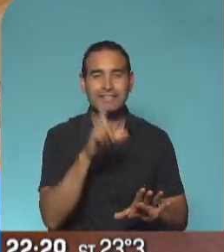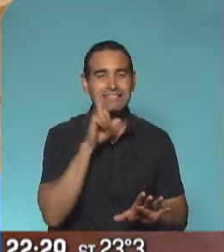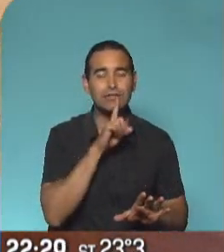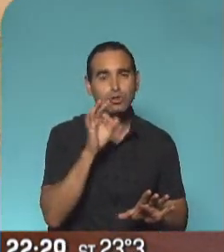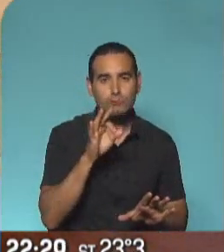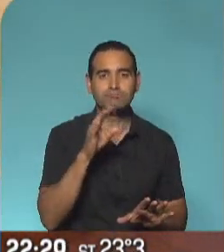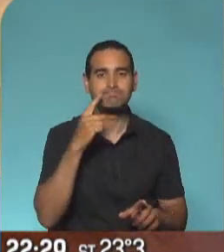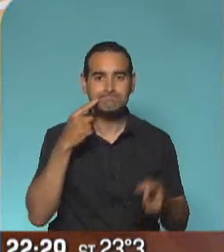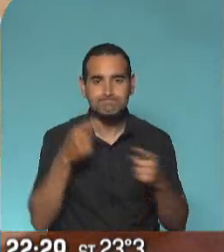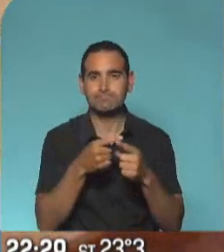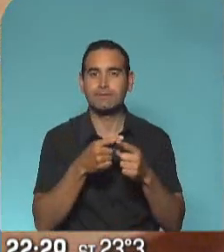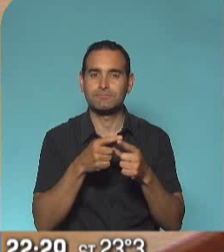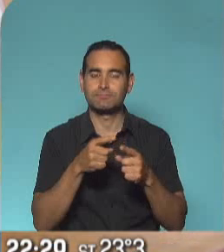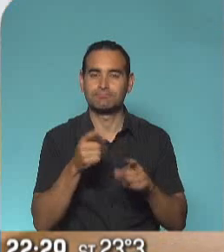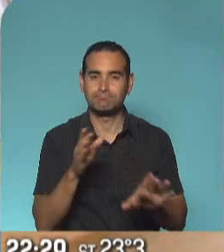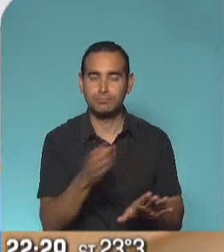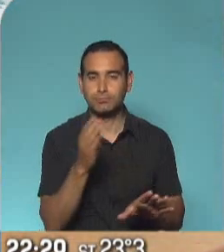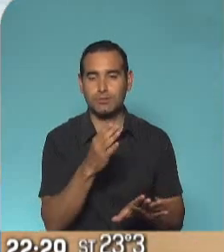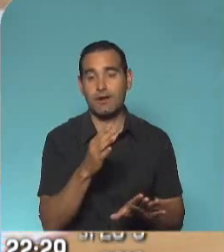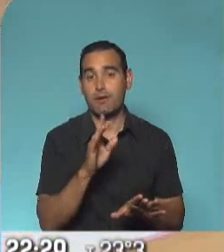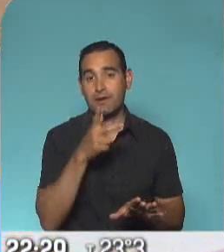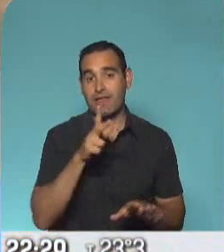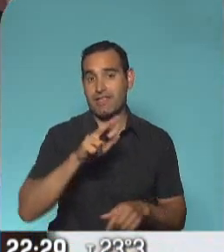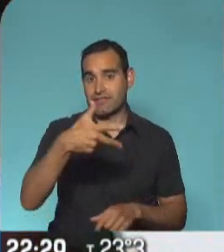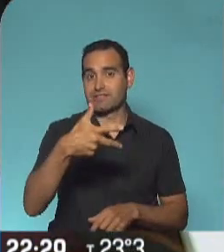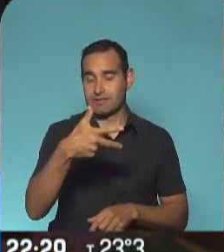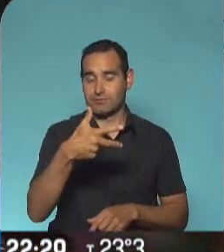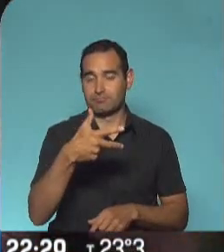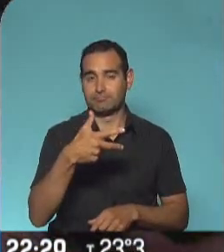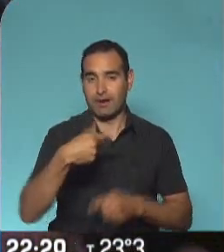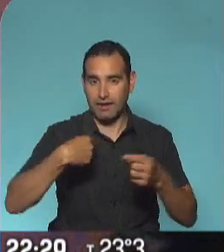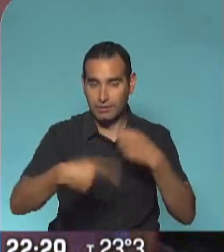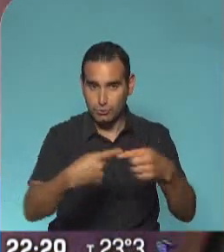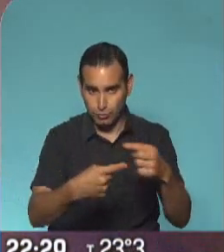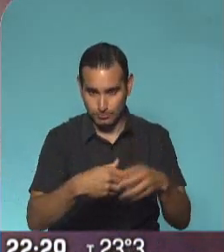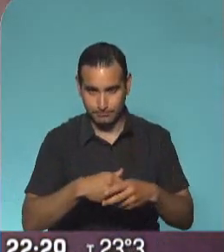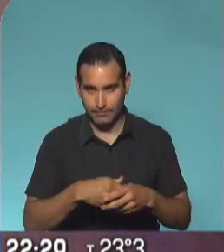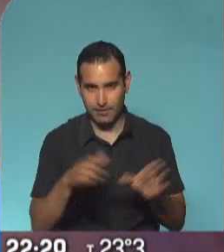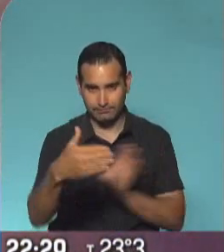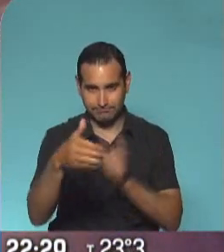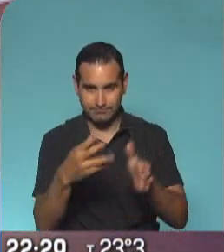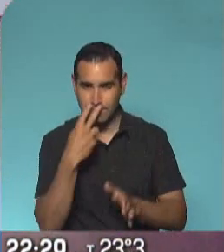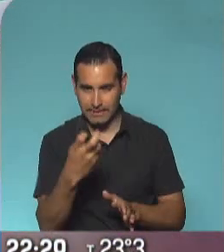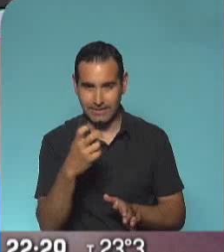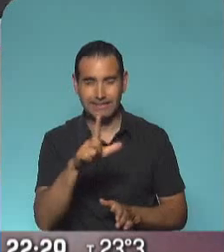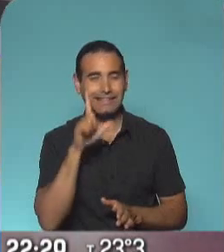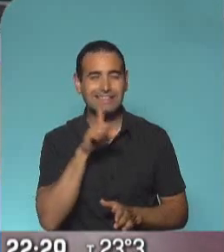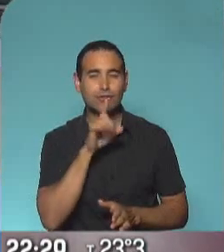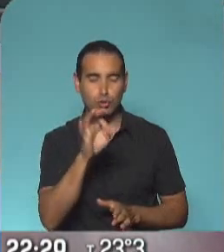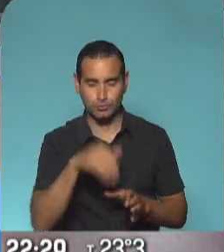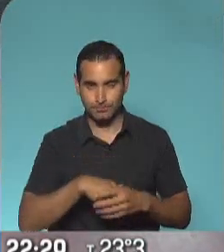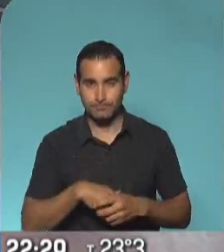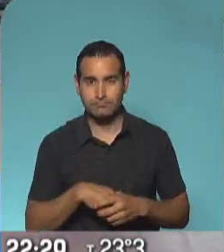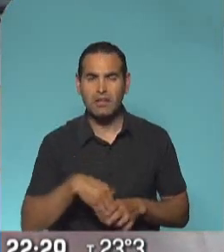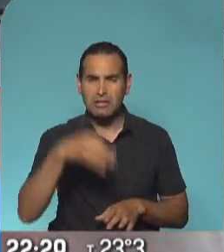la fabricación que sería la tercera generación de este proceso de las baterías de litio. El punto se